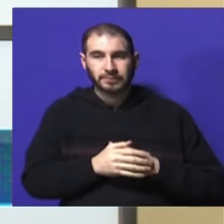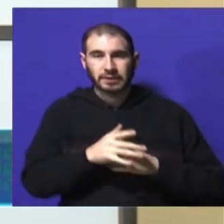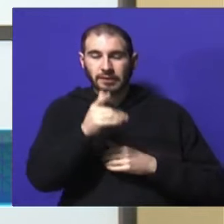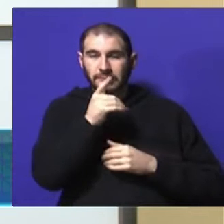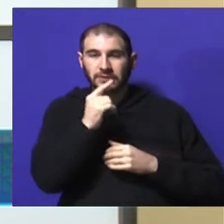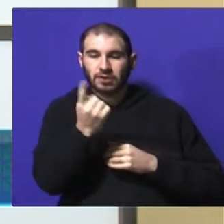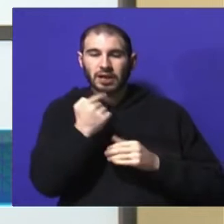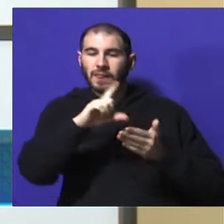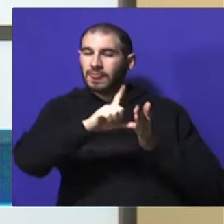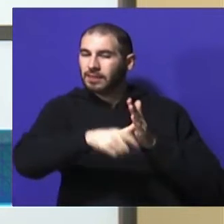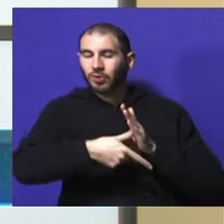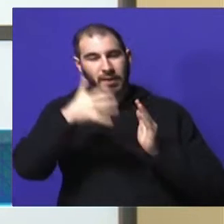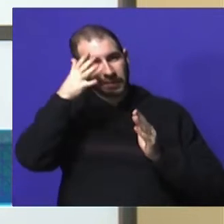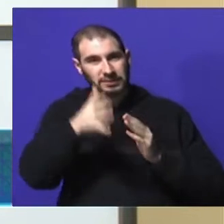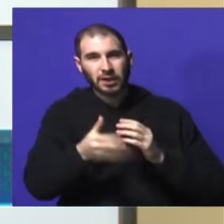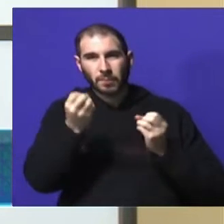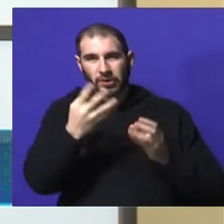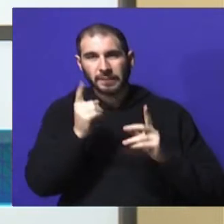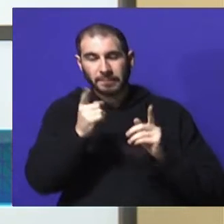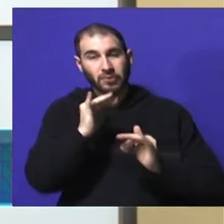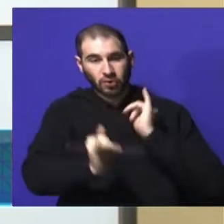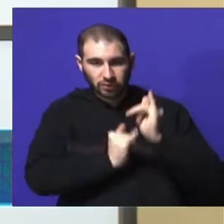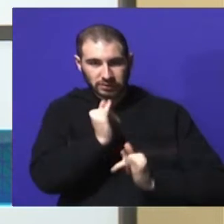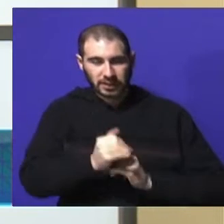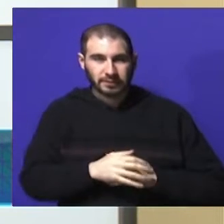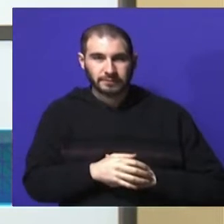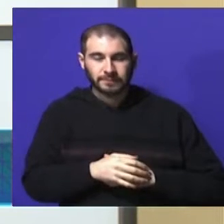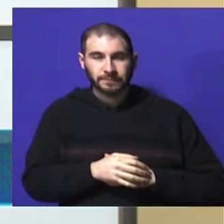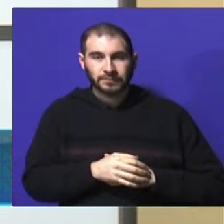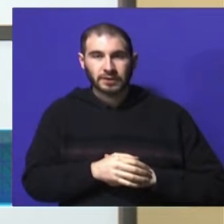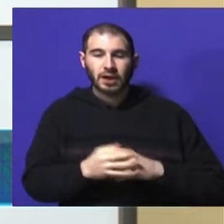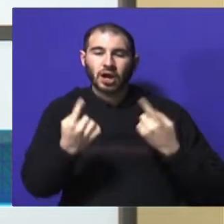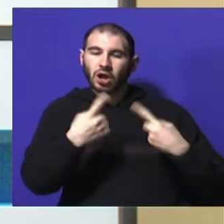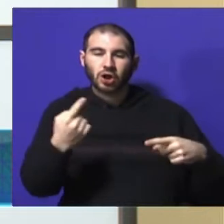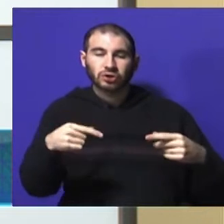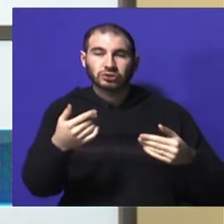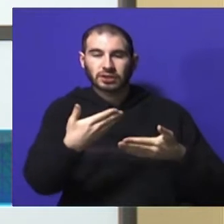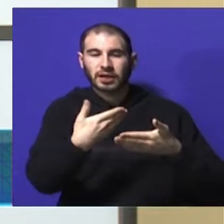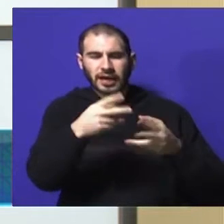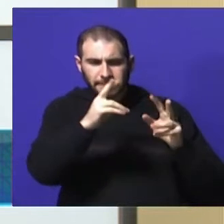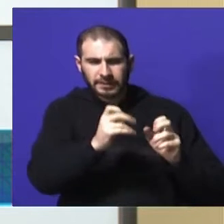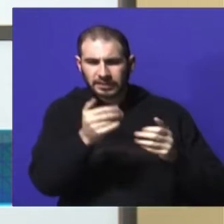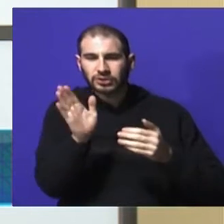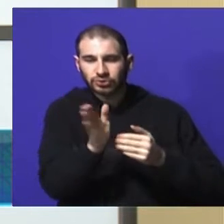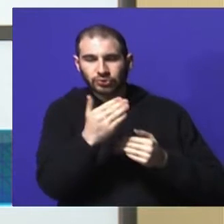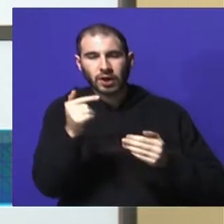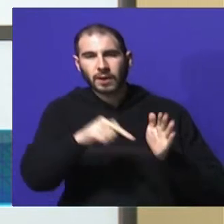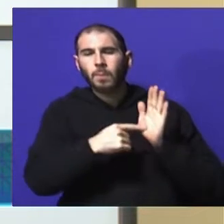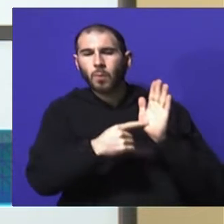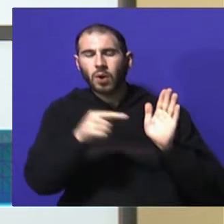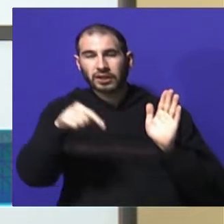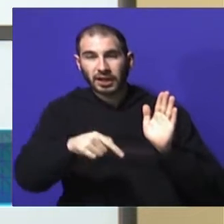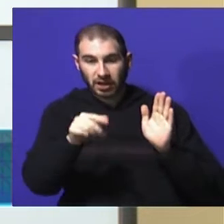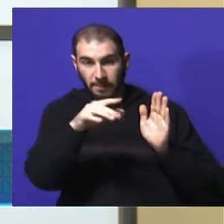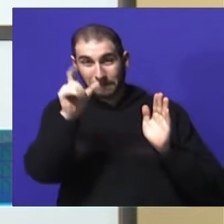estamos demorando demasiado porque, vuelvo a decir, la mayor parte de los estudios, todos los estudios están mostrando que